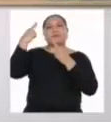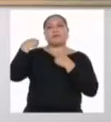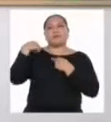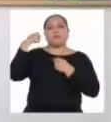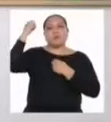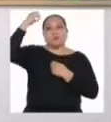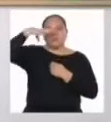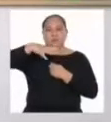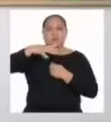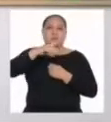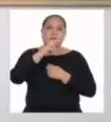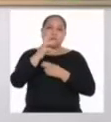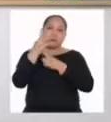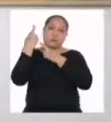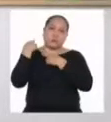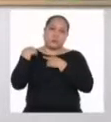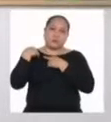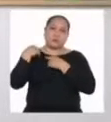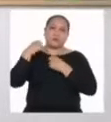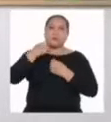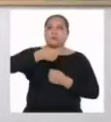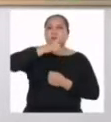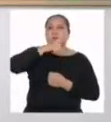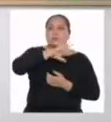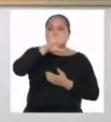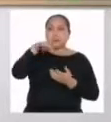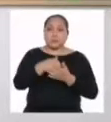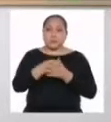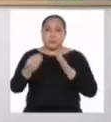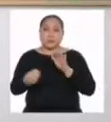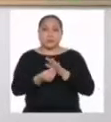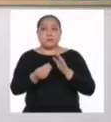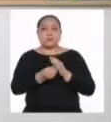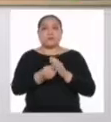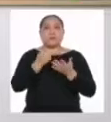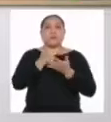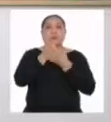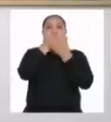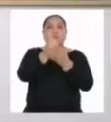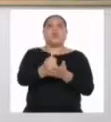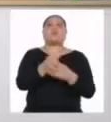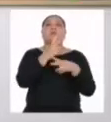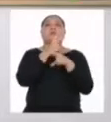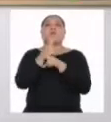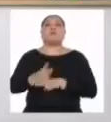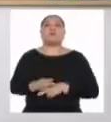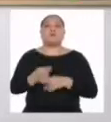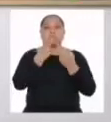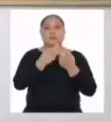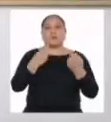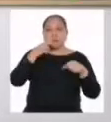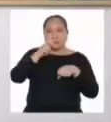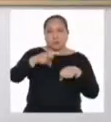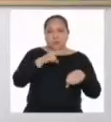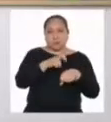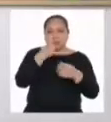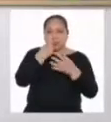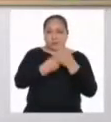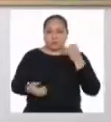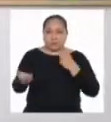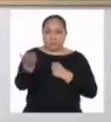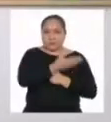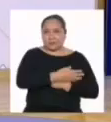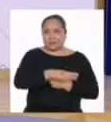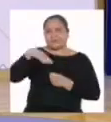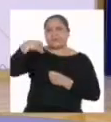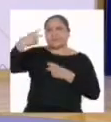responsable de la luz y del agua. Todo suma y ayuda a preservar nuestros recursos naturales. Confío en ustedes, chicas y chicos.